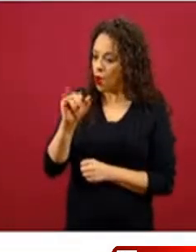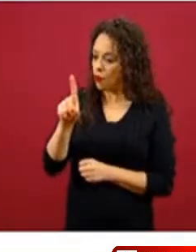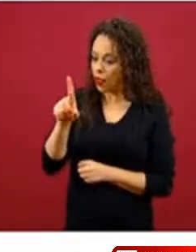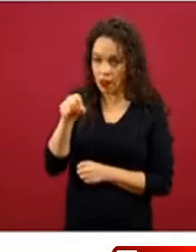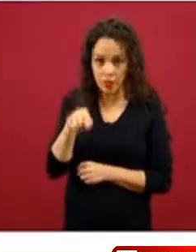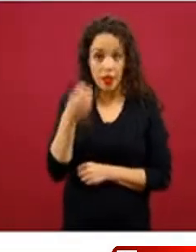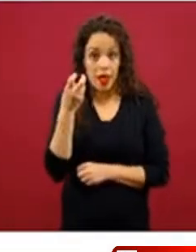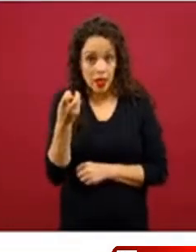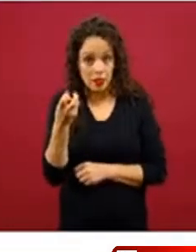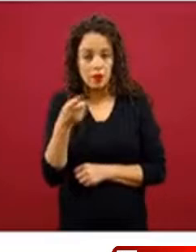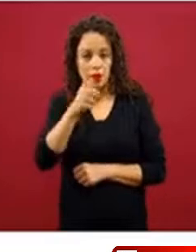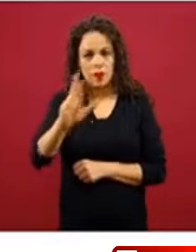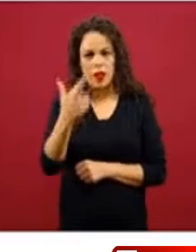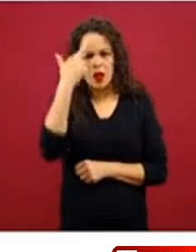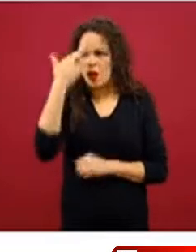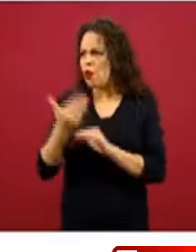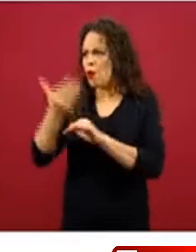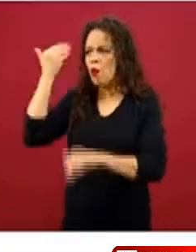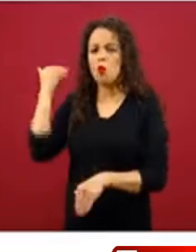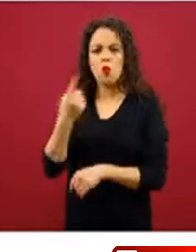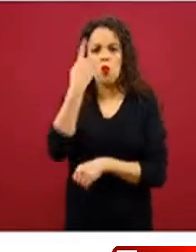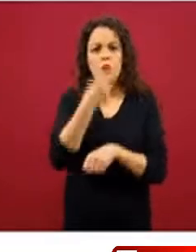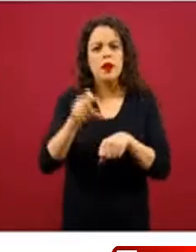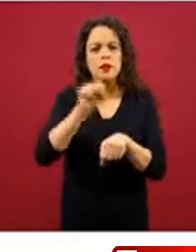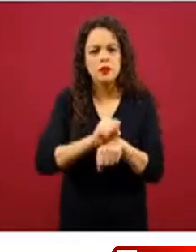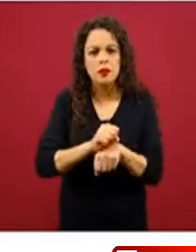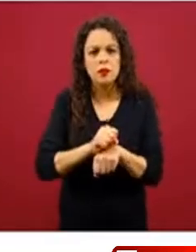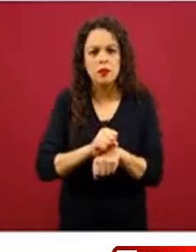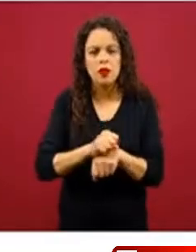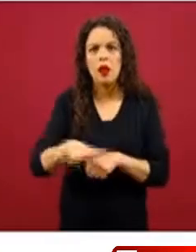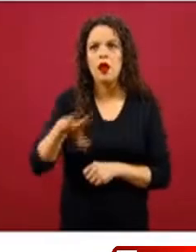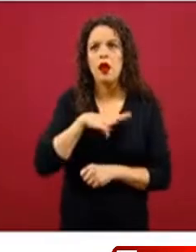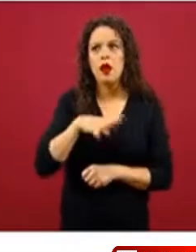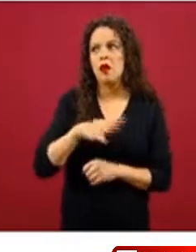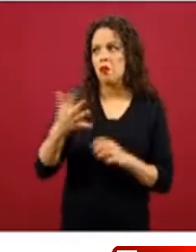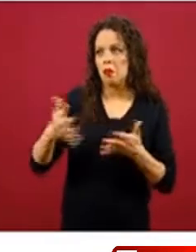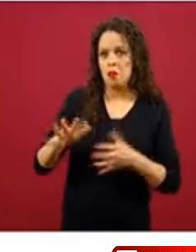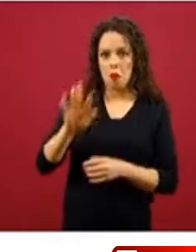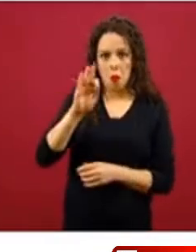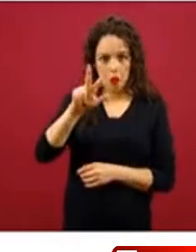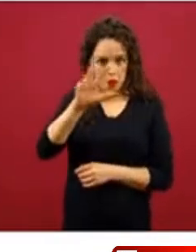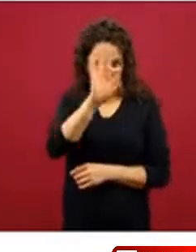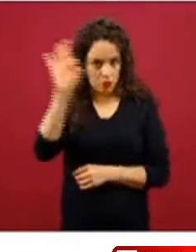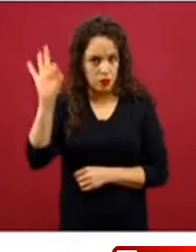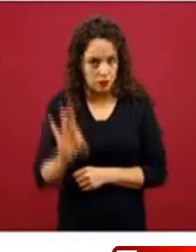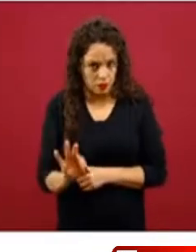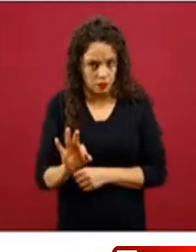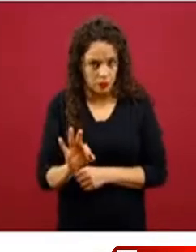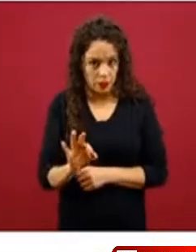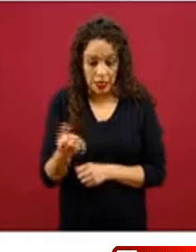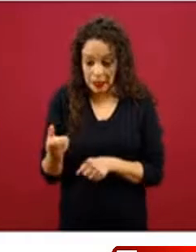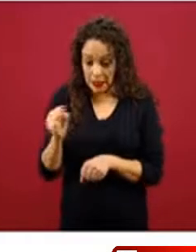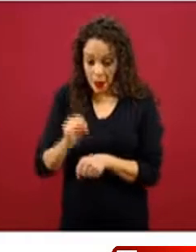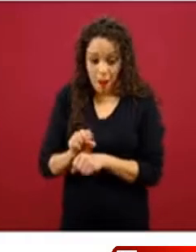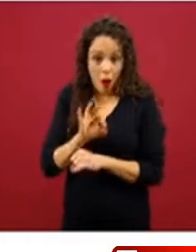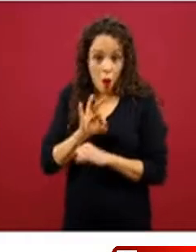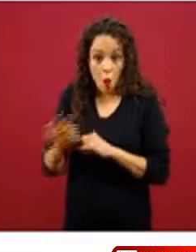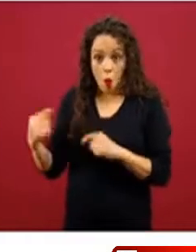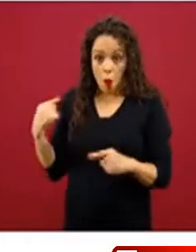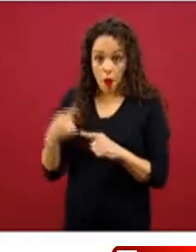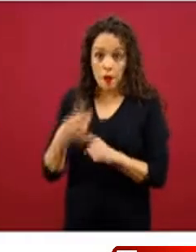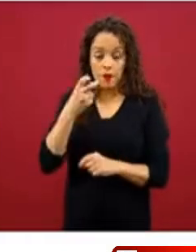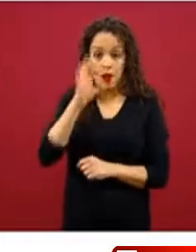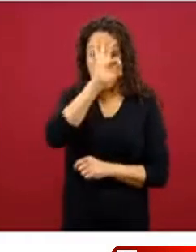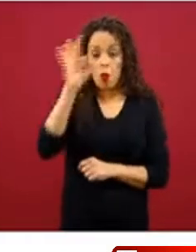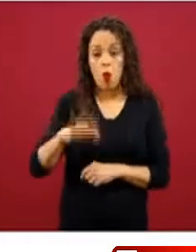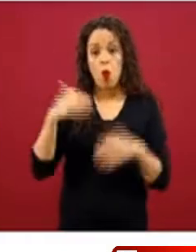COVID. Si recuerdan, la semana pasada estábamos en un 48% para las últimas semanas, eran los porcentajes de positividad